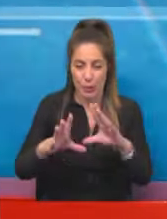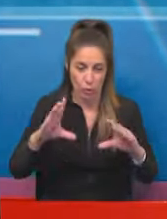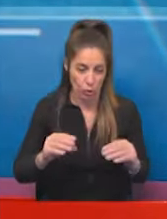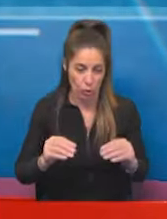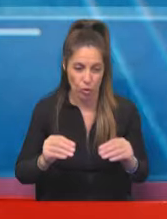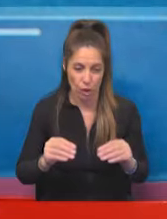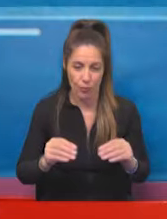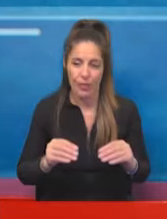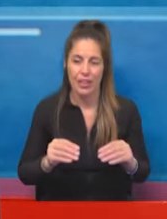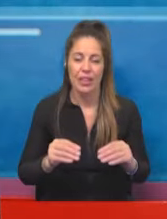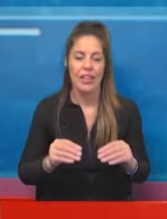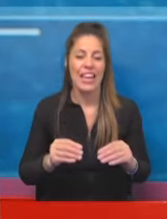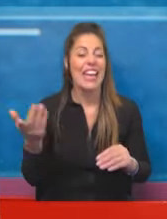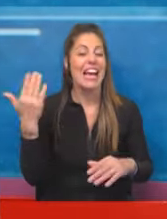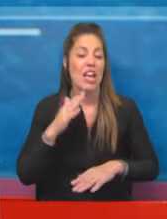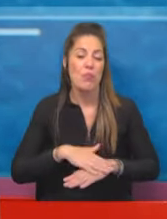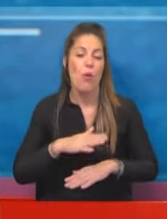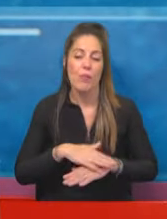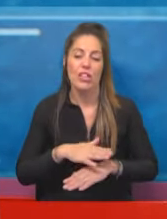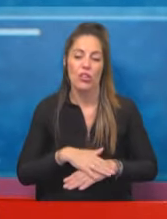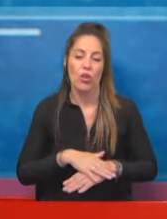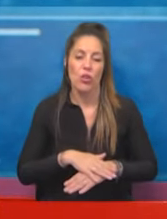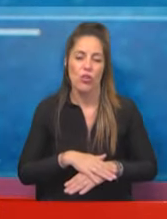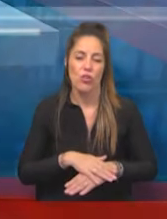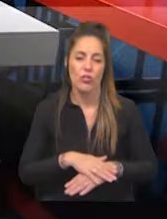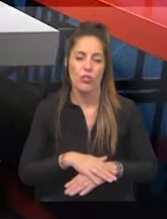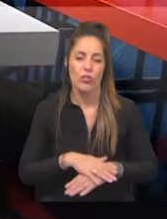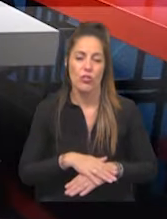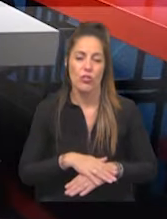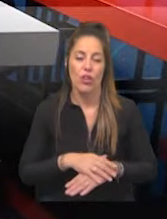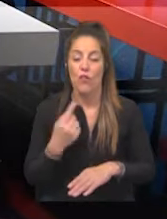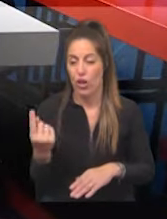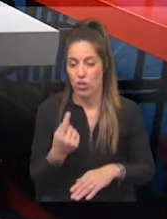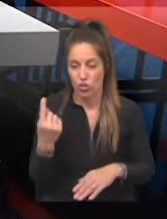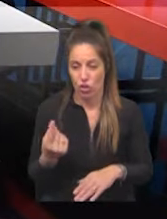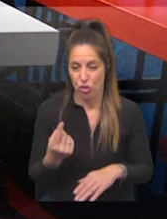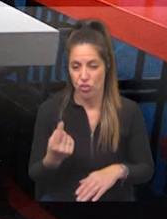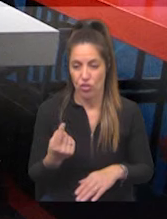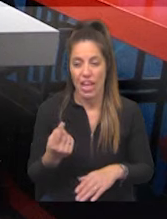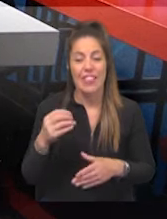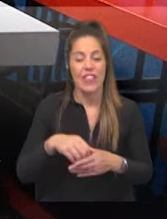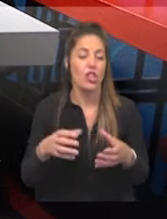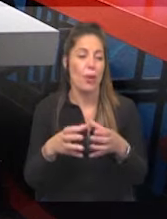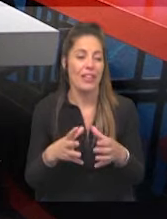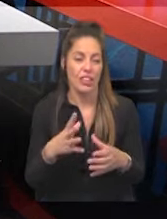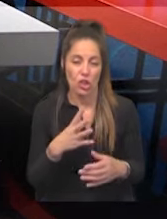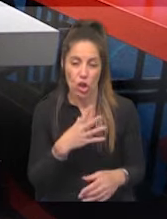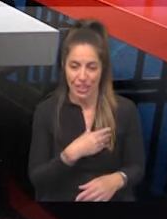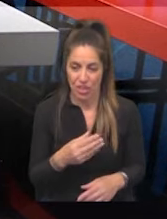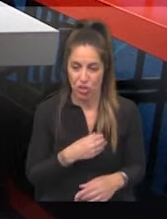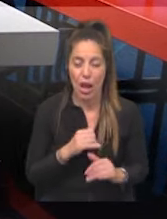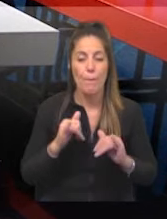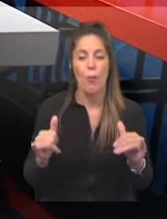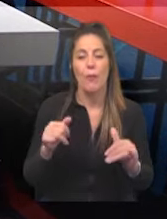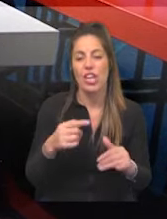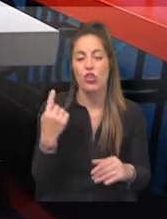nocturnos y En aquel momento eh fueron solitarios es decir incluso dentro del partido Nacional promovieron